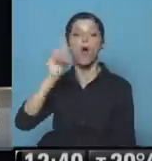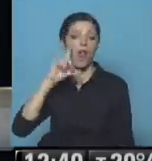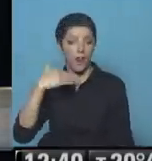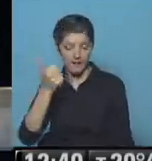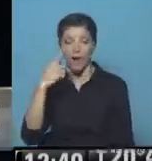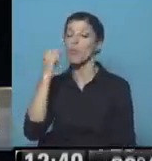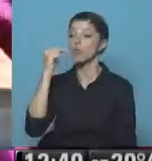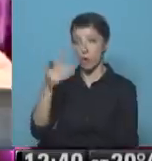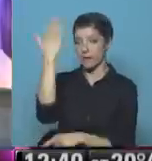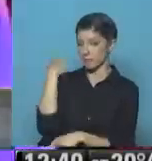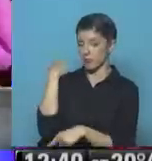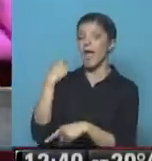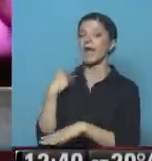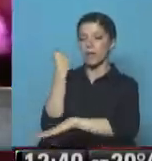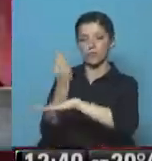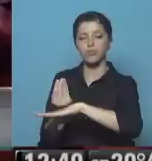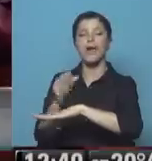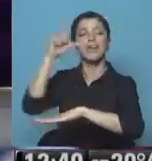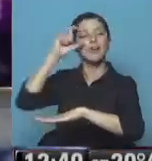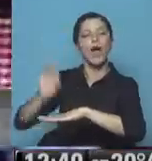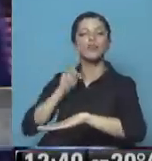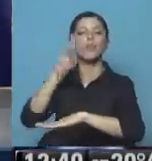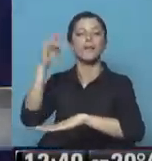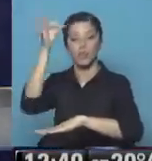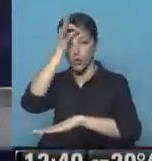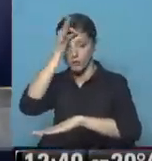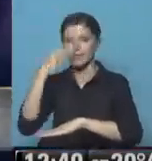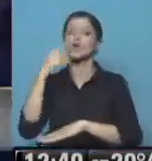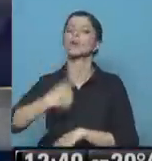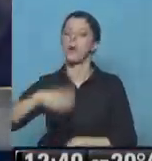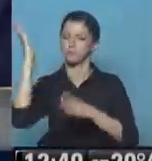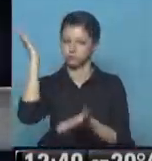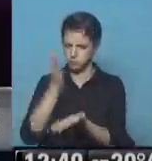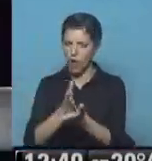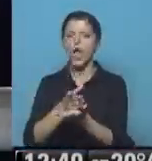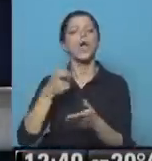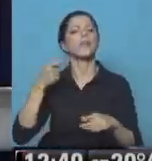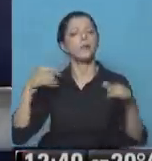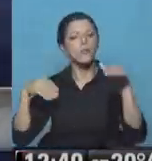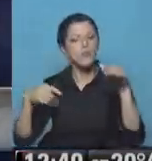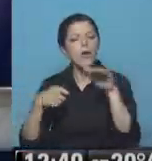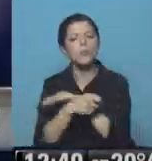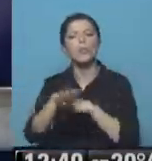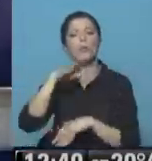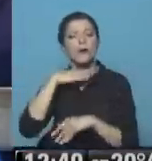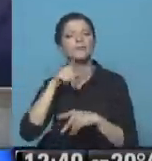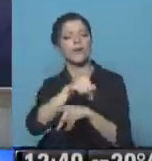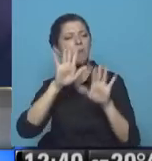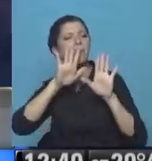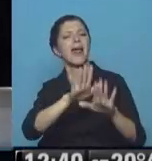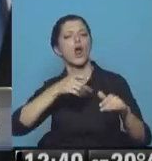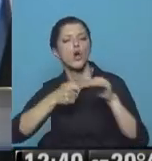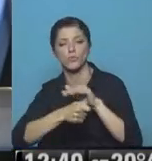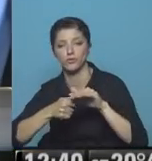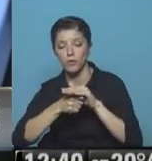retirado que llegó al poder en enero de 2012 con la promesa de aplicar mano dura contra la delincuencia y combatir la corrupción,